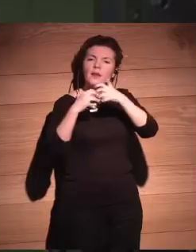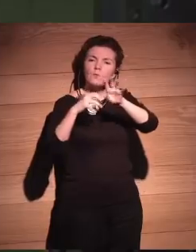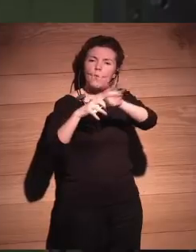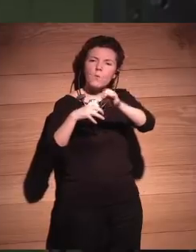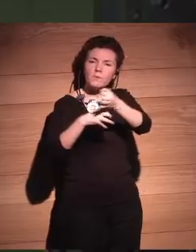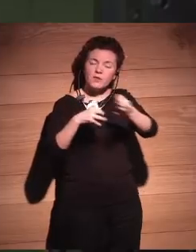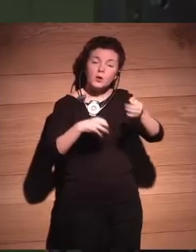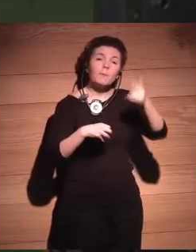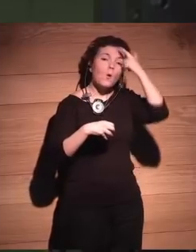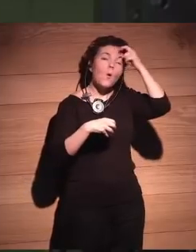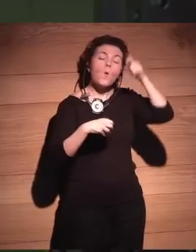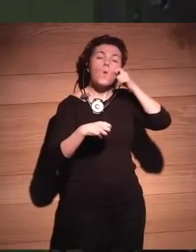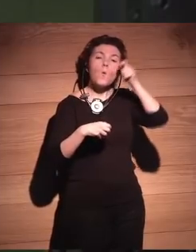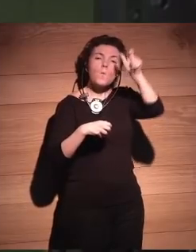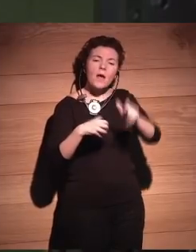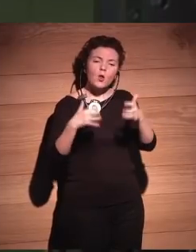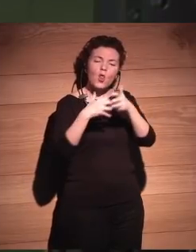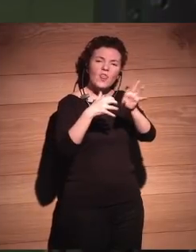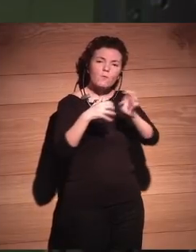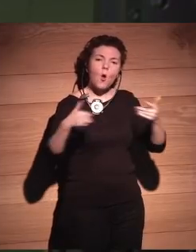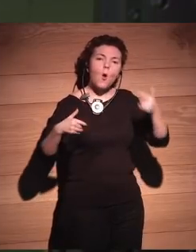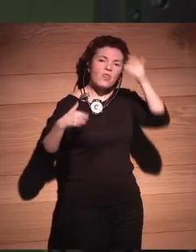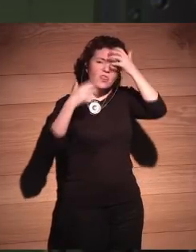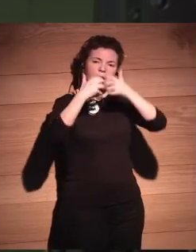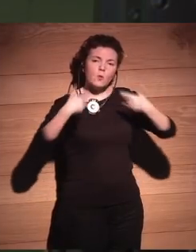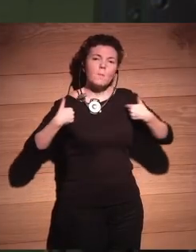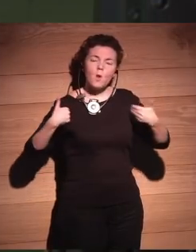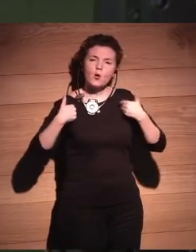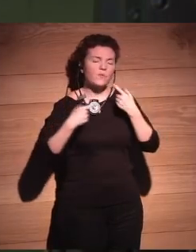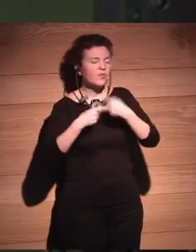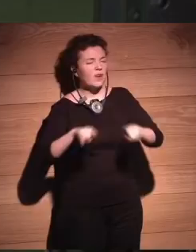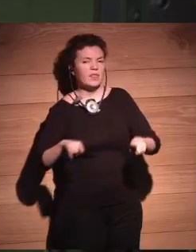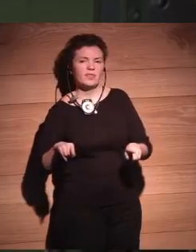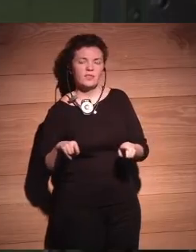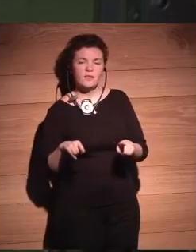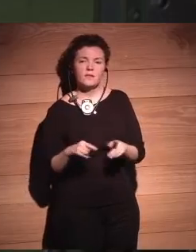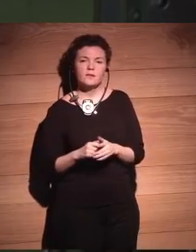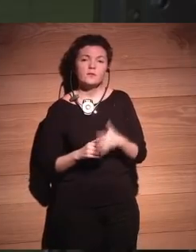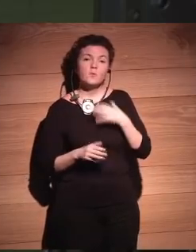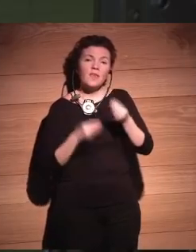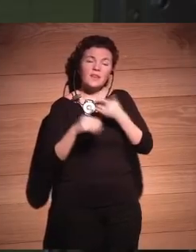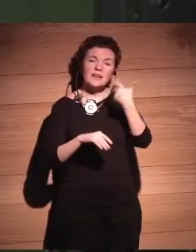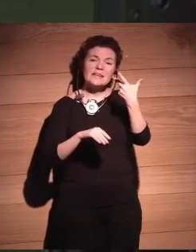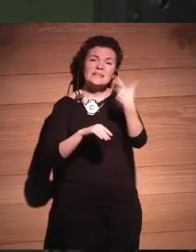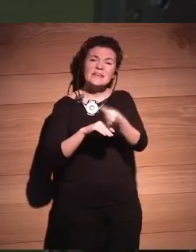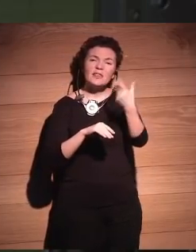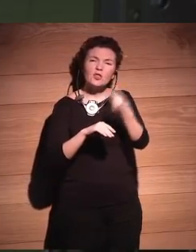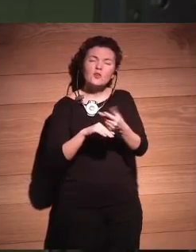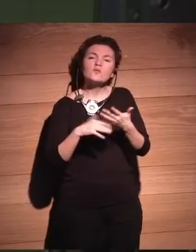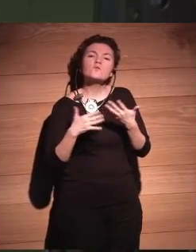pero sin embargo en el cerebro humano y de un mono, pues la cosa es completamente distinta. Lo que podemos hacer con estas inyecciones